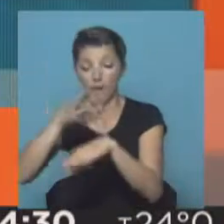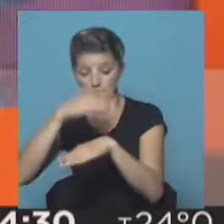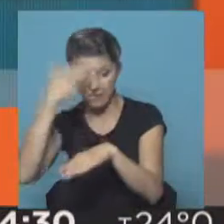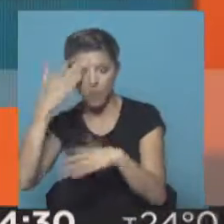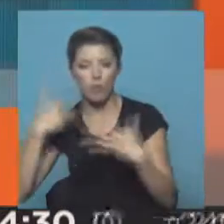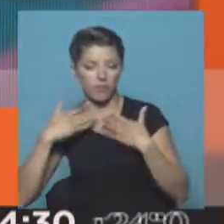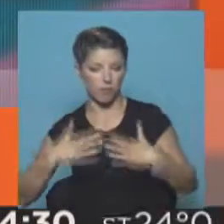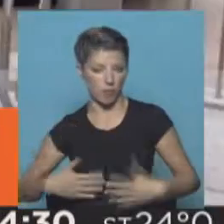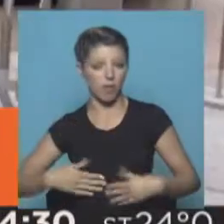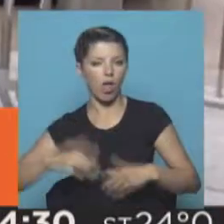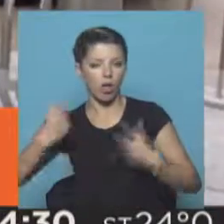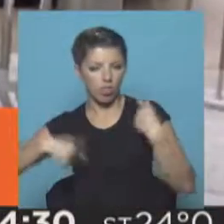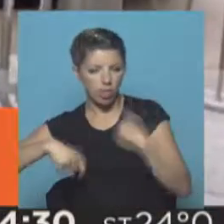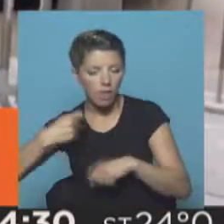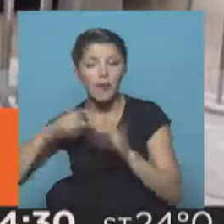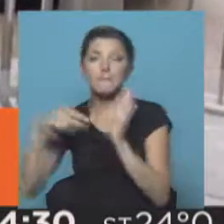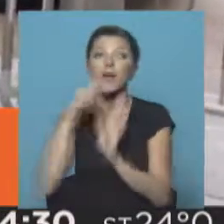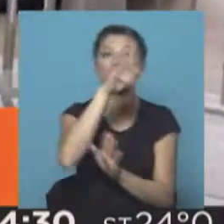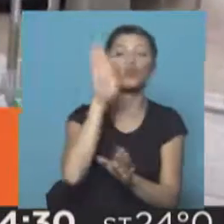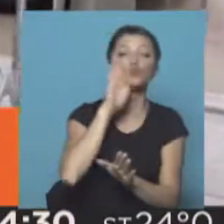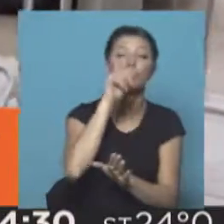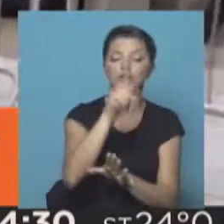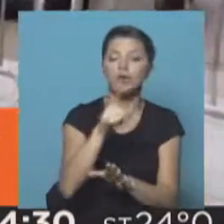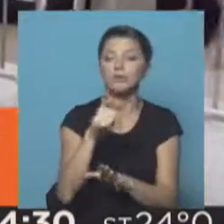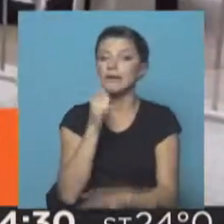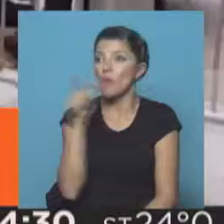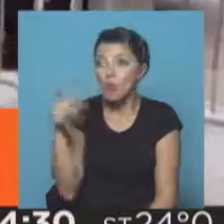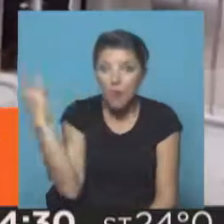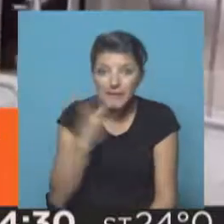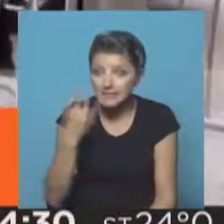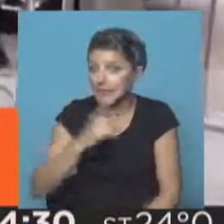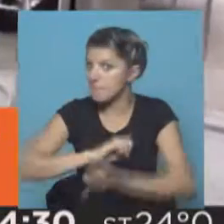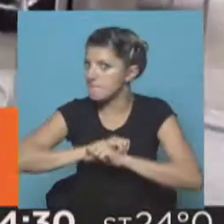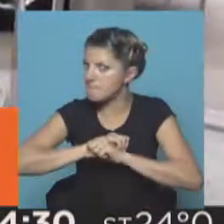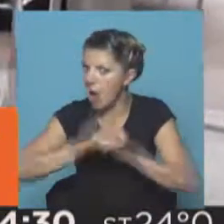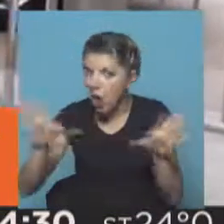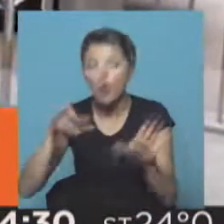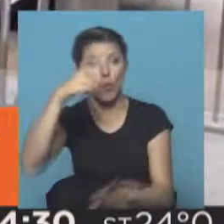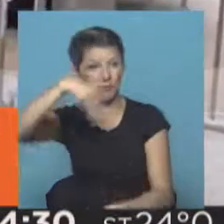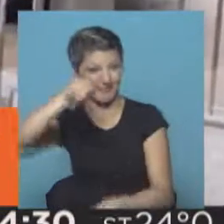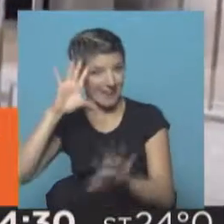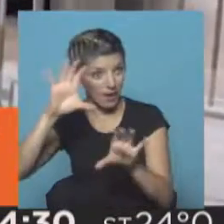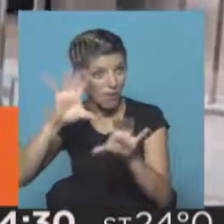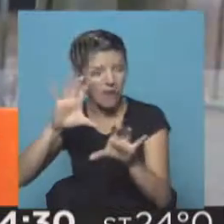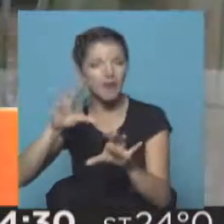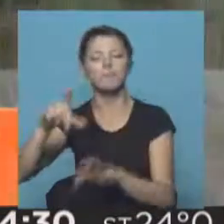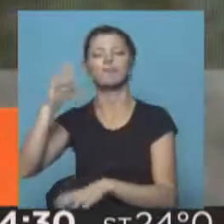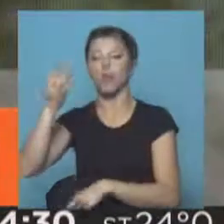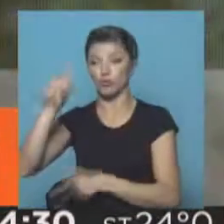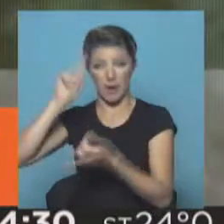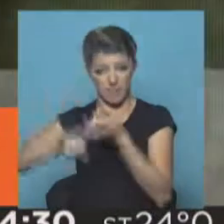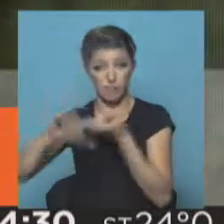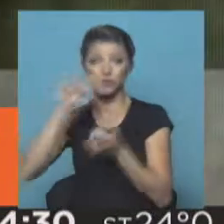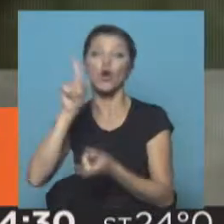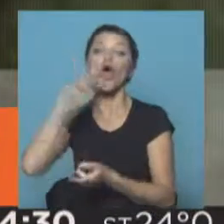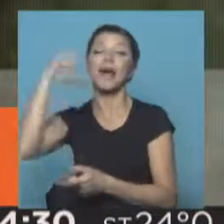los Estados Unidos se castiga más la mentira. Acordate que a Bill Clinton le llevaron a